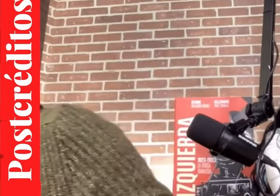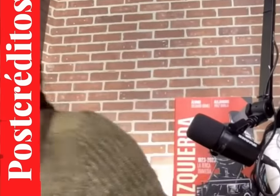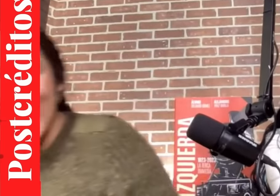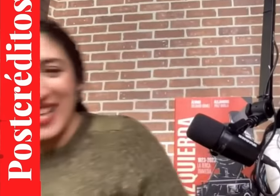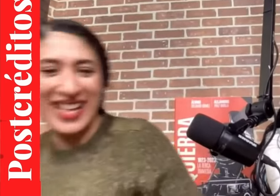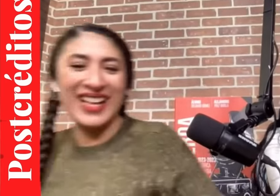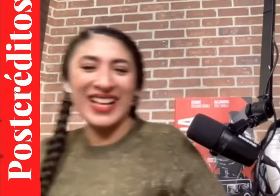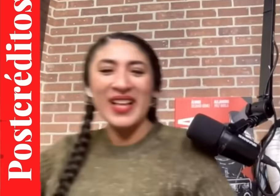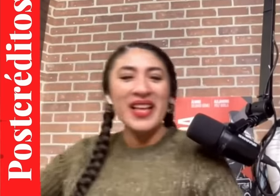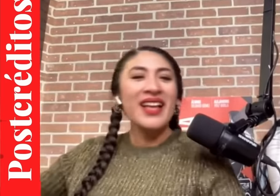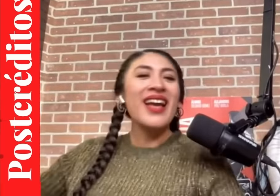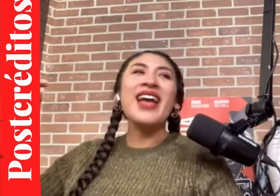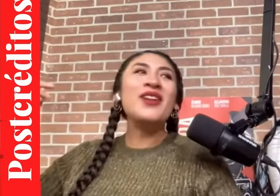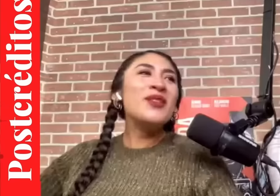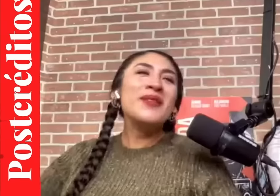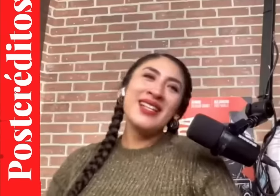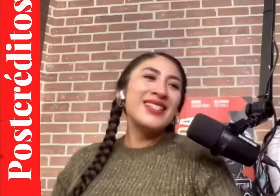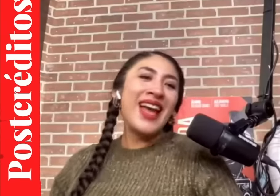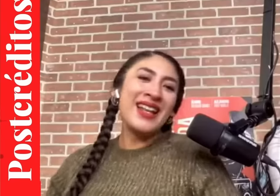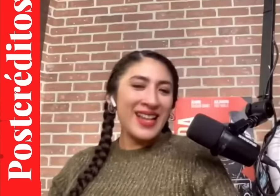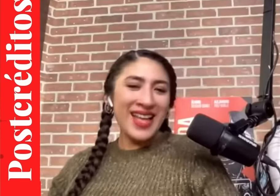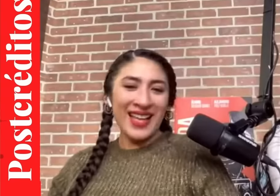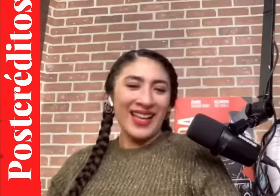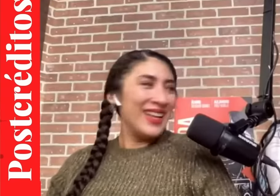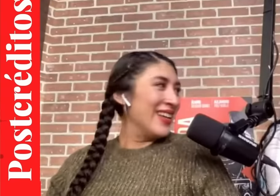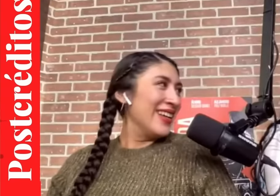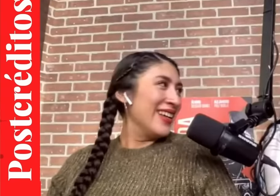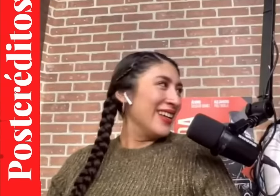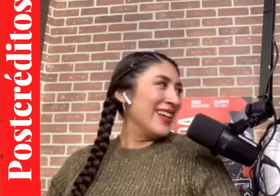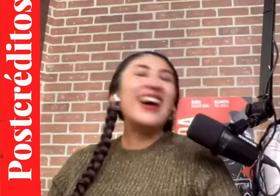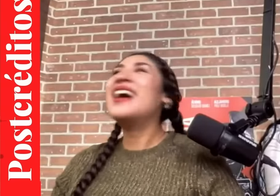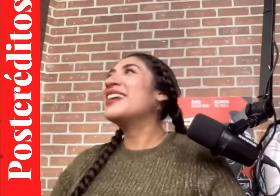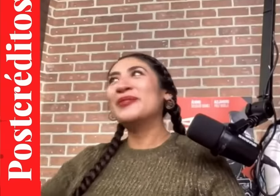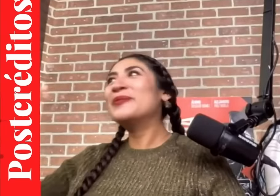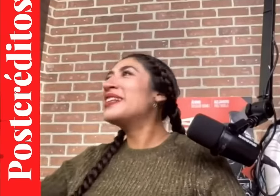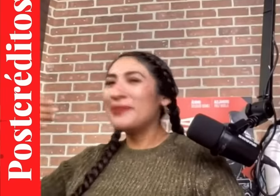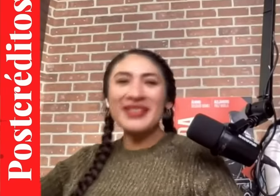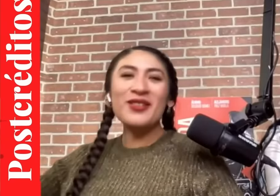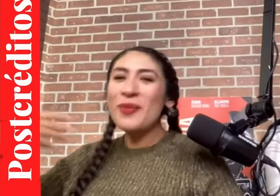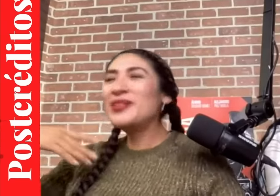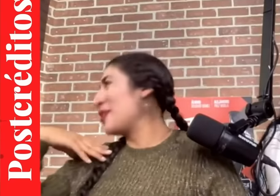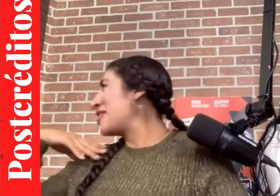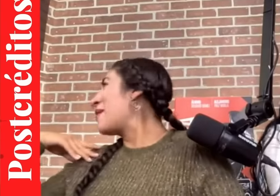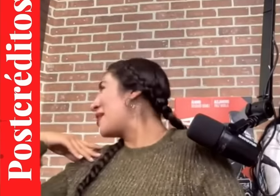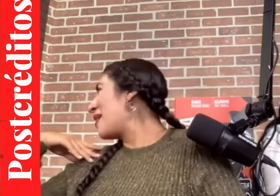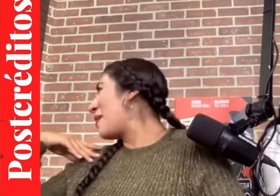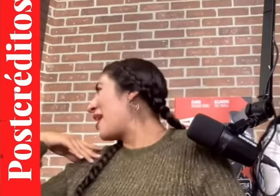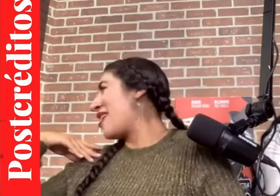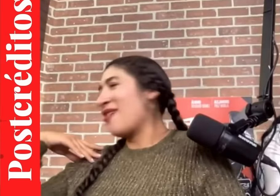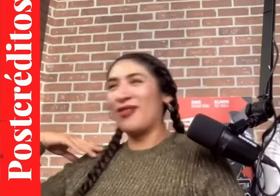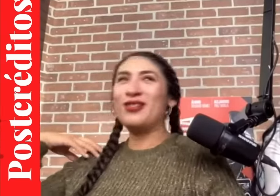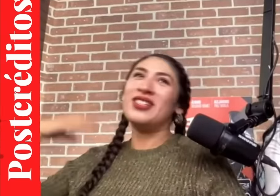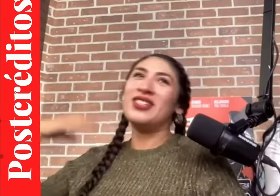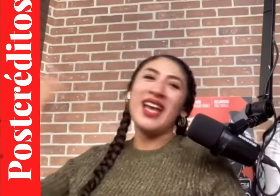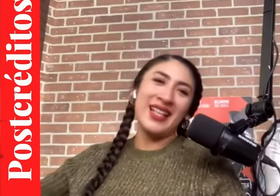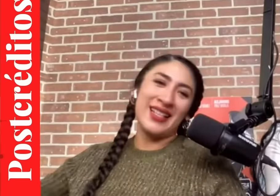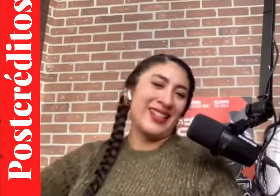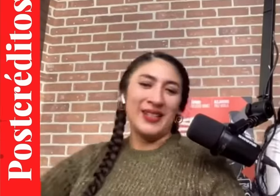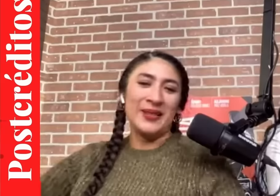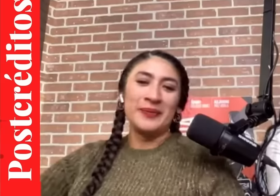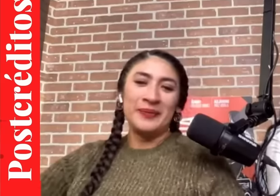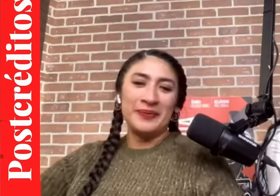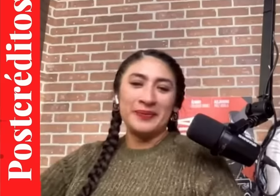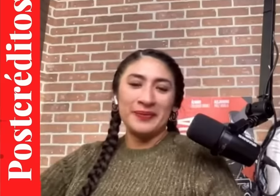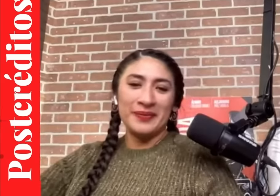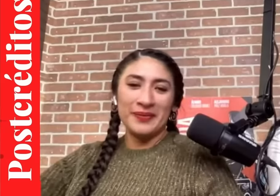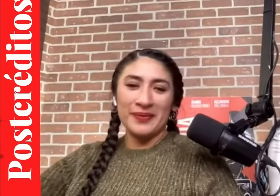k Quién es Ay no sabes quién es Karina no ay V ves como si soy chava todavía yo o sea